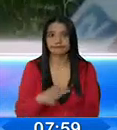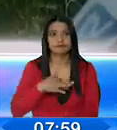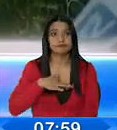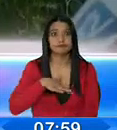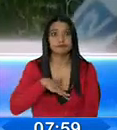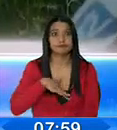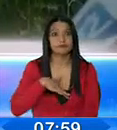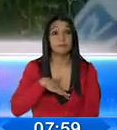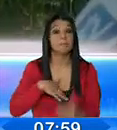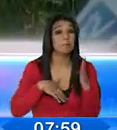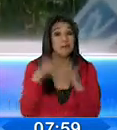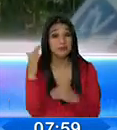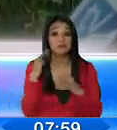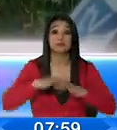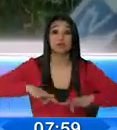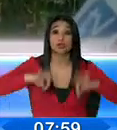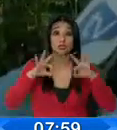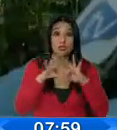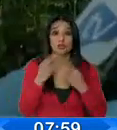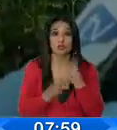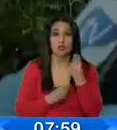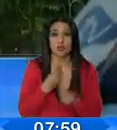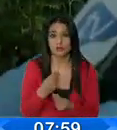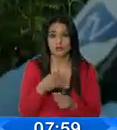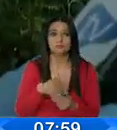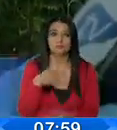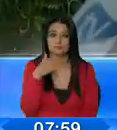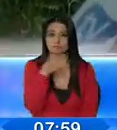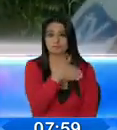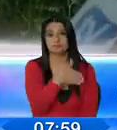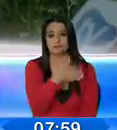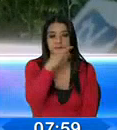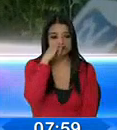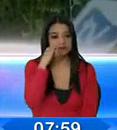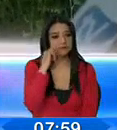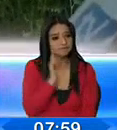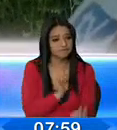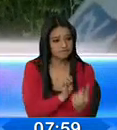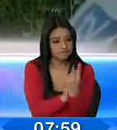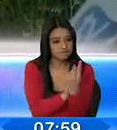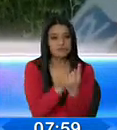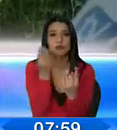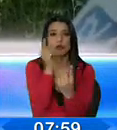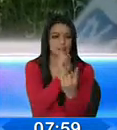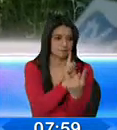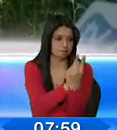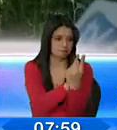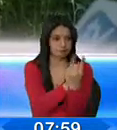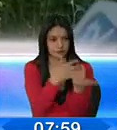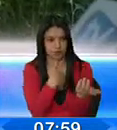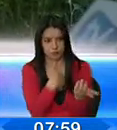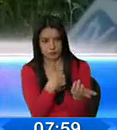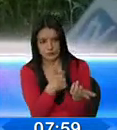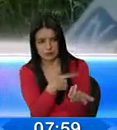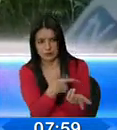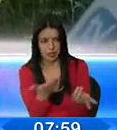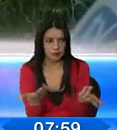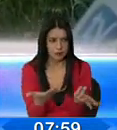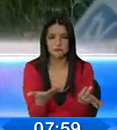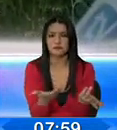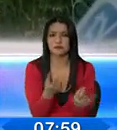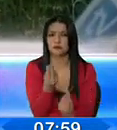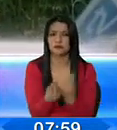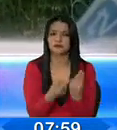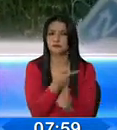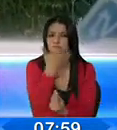Lo más importante es realizar el abordaje con los niños y adolescentes, para ver en qué situación de vulnerabilidad ellos